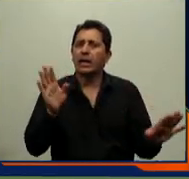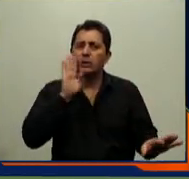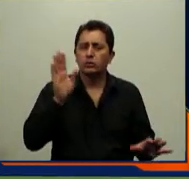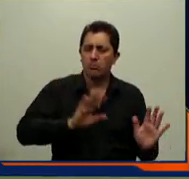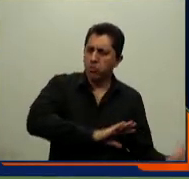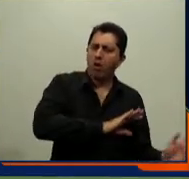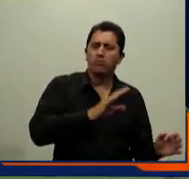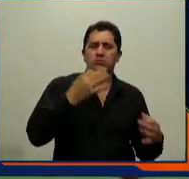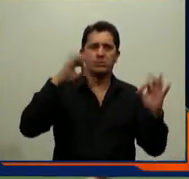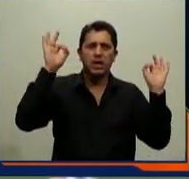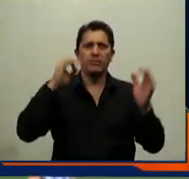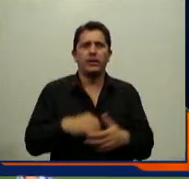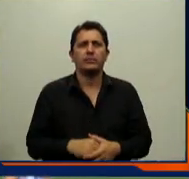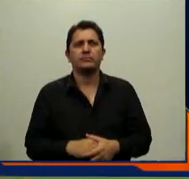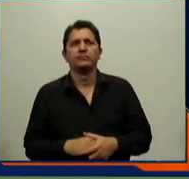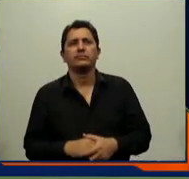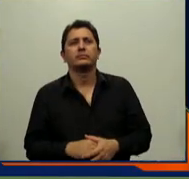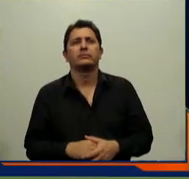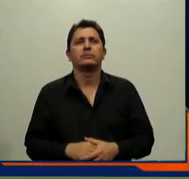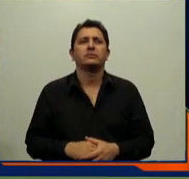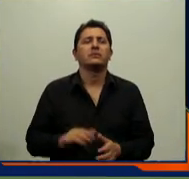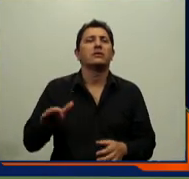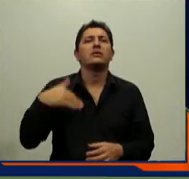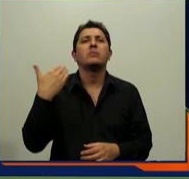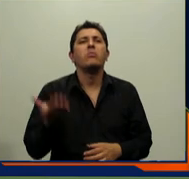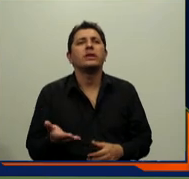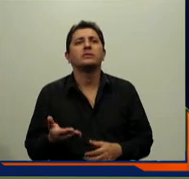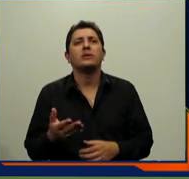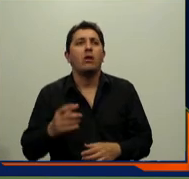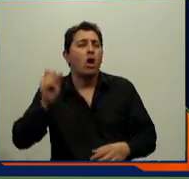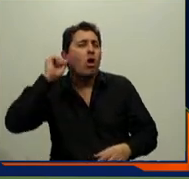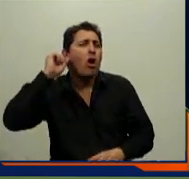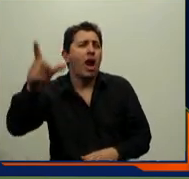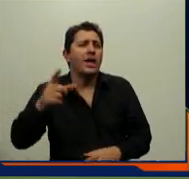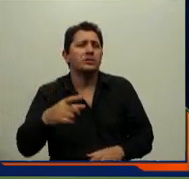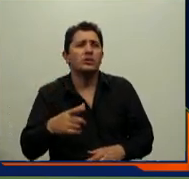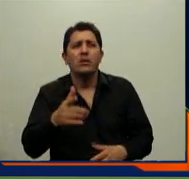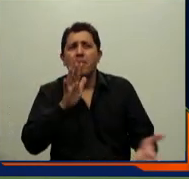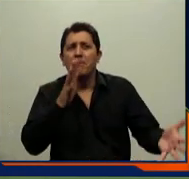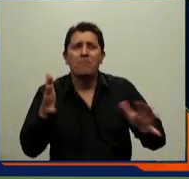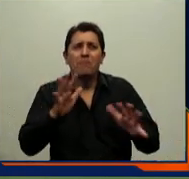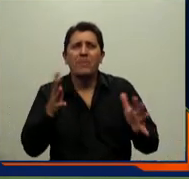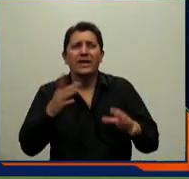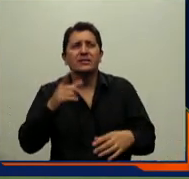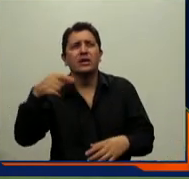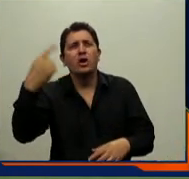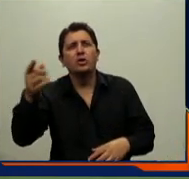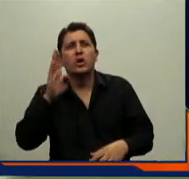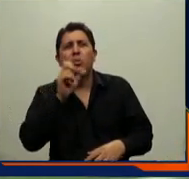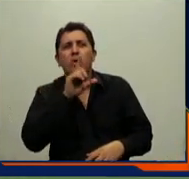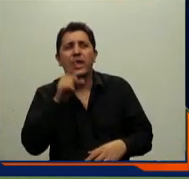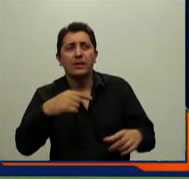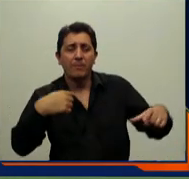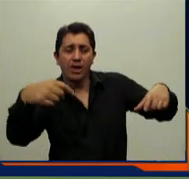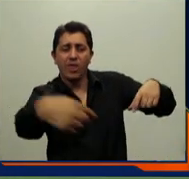Unidos, Kintzer. Pero iba a llegar un golazo. Creo que parecido al de Manuel Brunet, pero desde